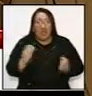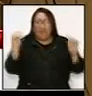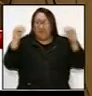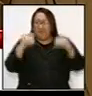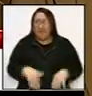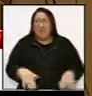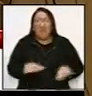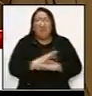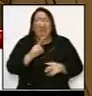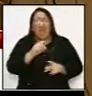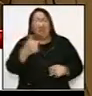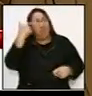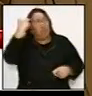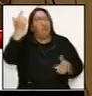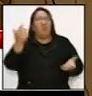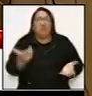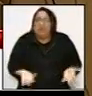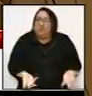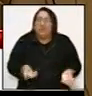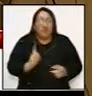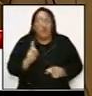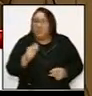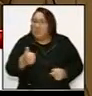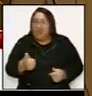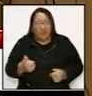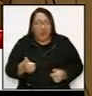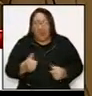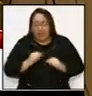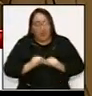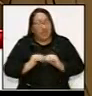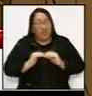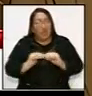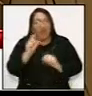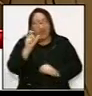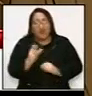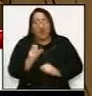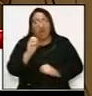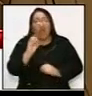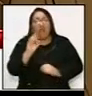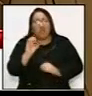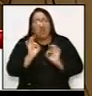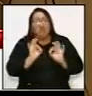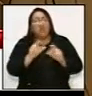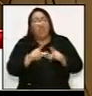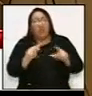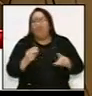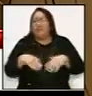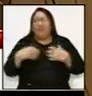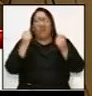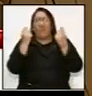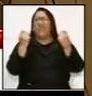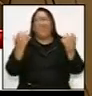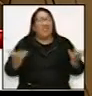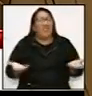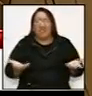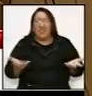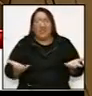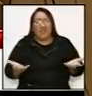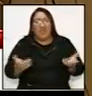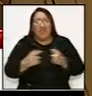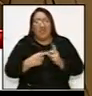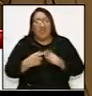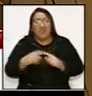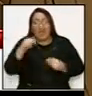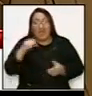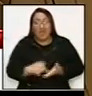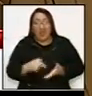fracaso, no es posible mantener a ese oficial en el mismo puesto, no se entiende. Entonces,